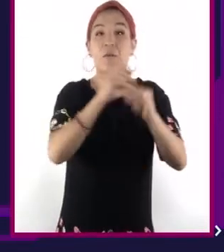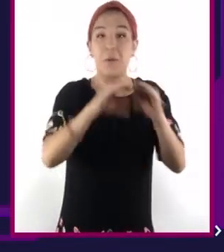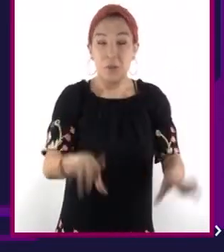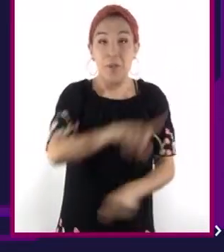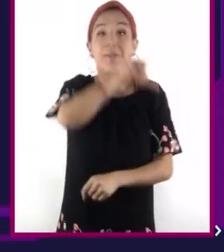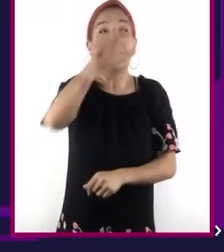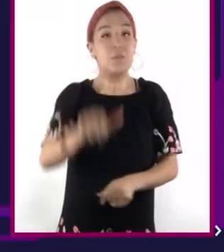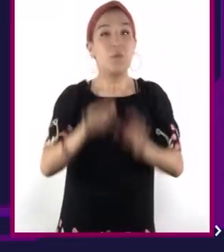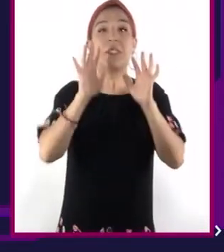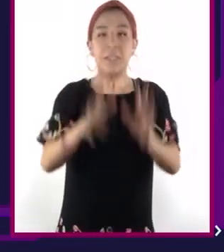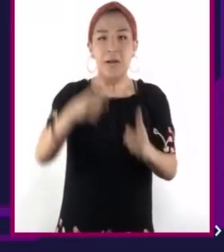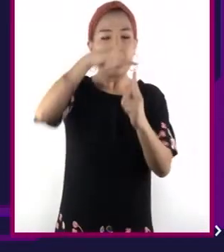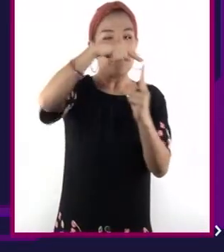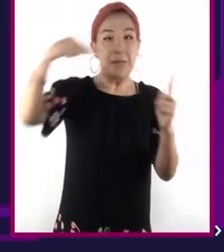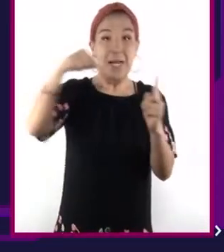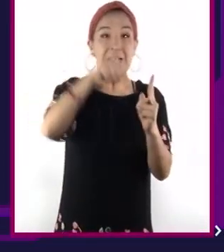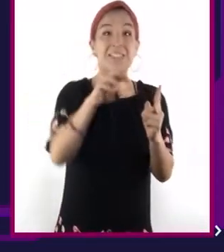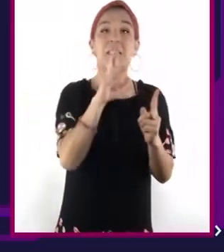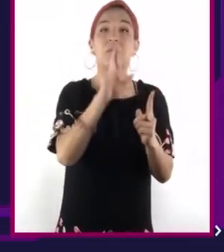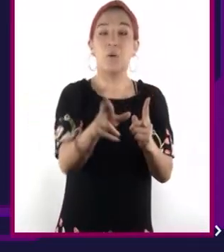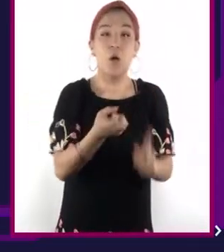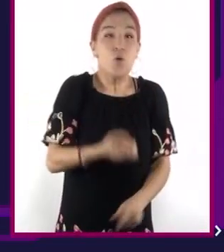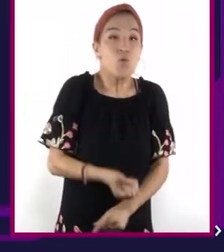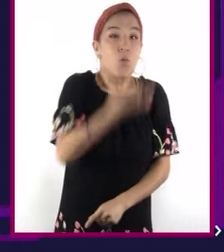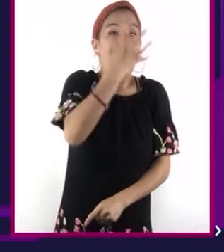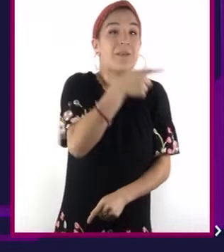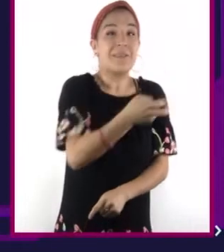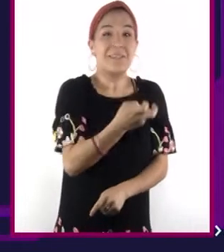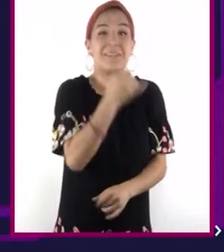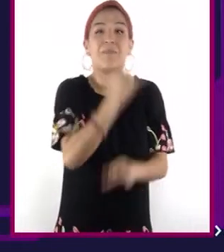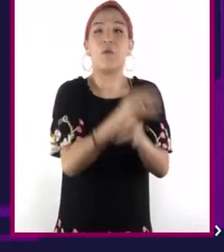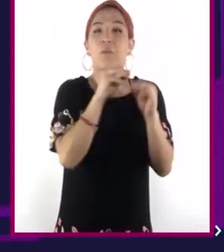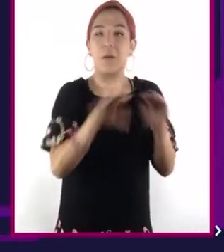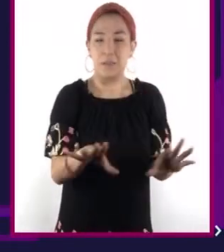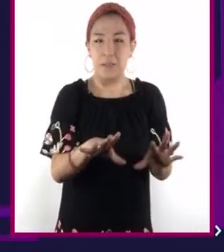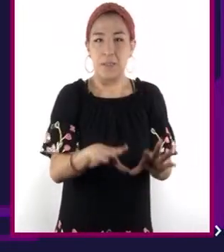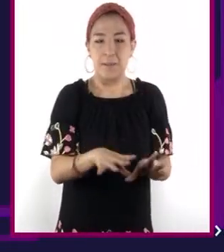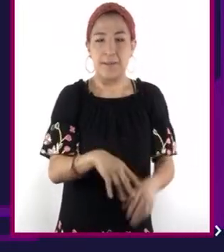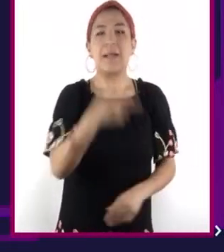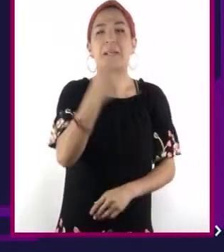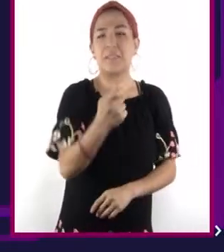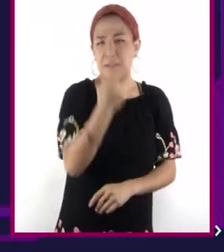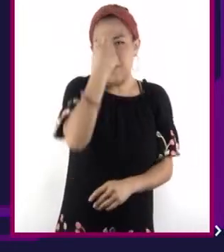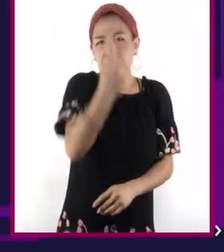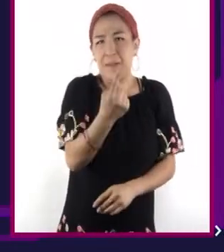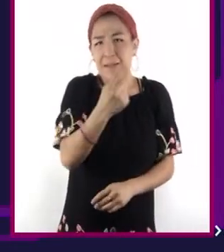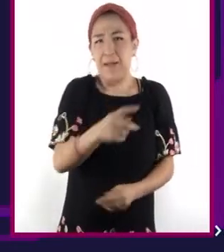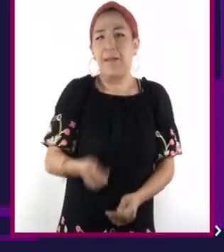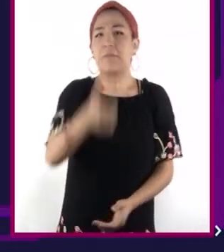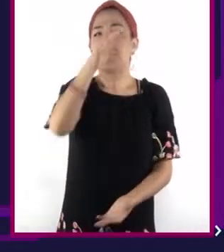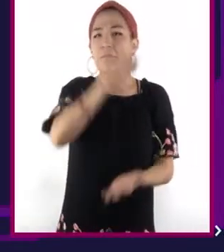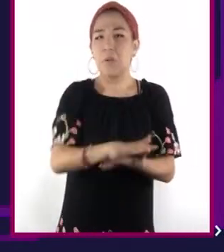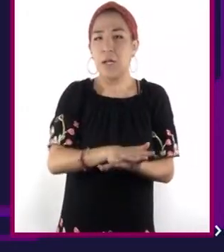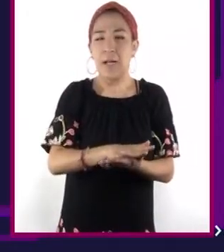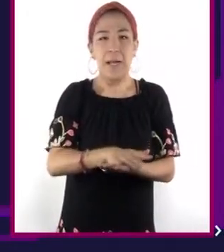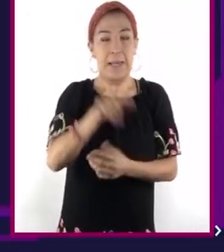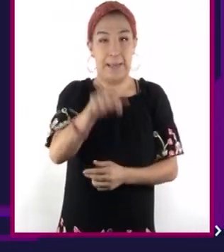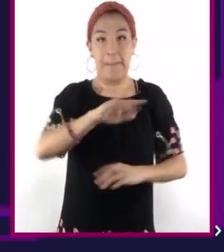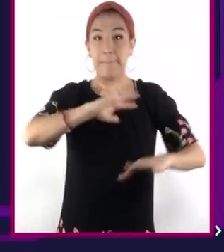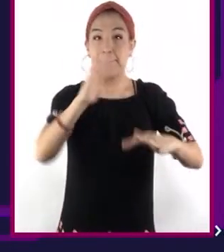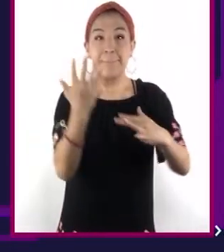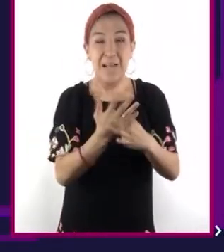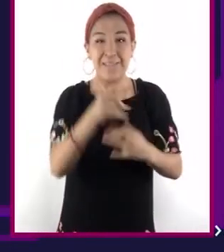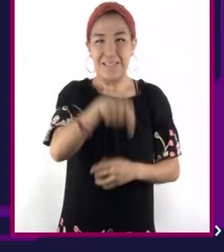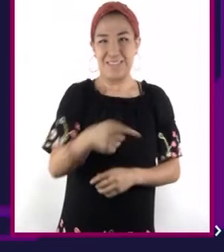el resultado entre el número total de datos. Para las secuencias inventadas, se tiene que la media de